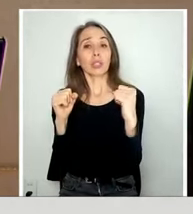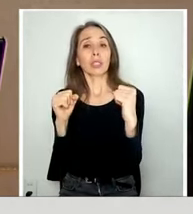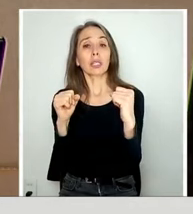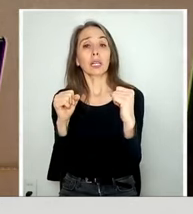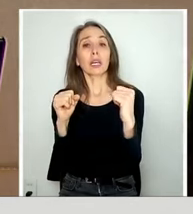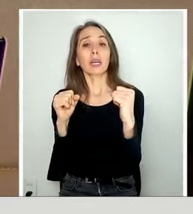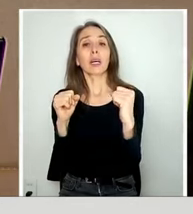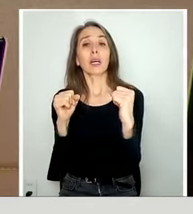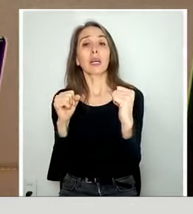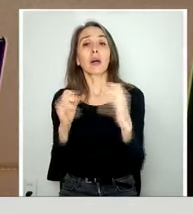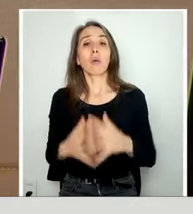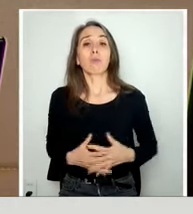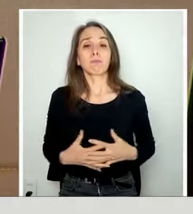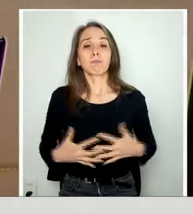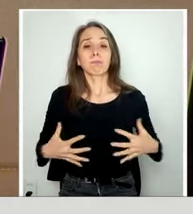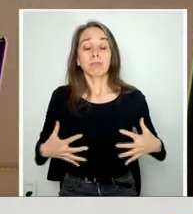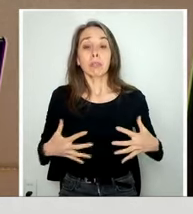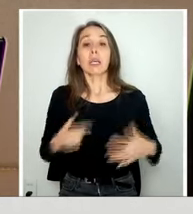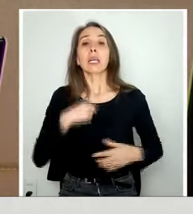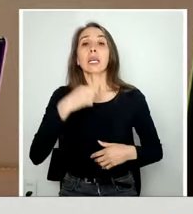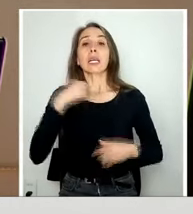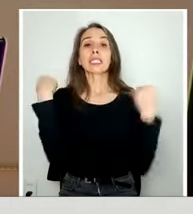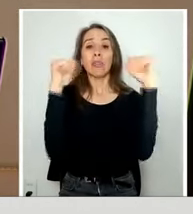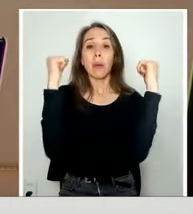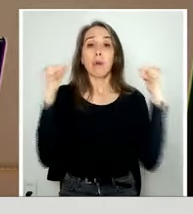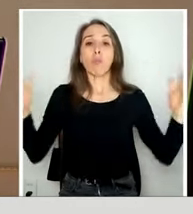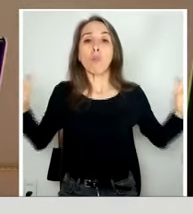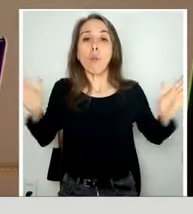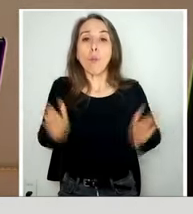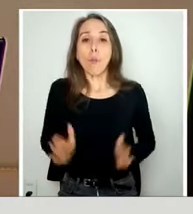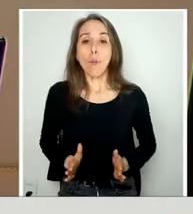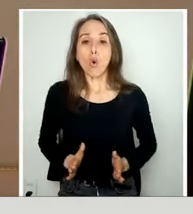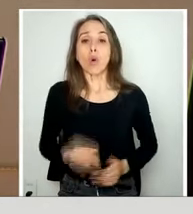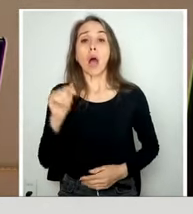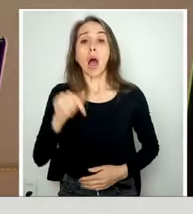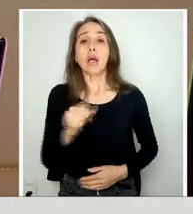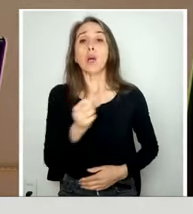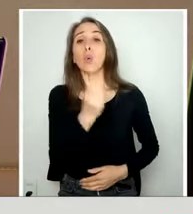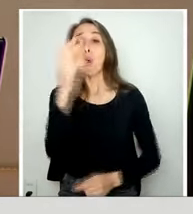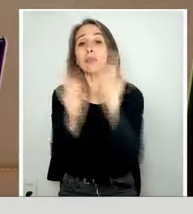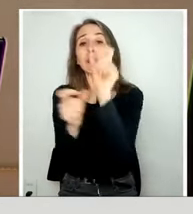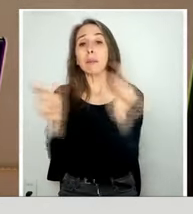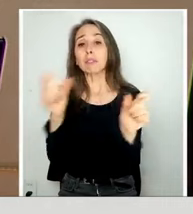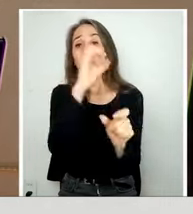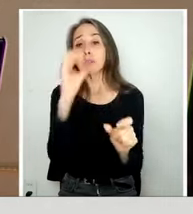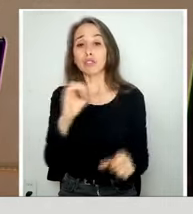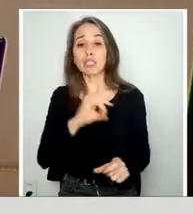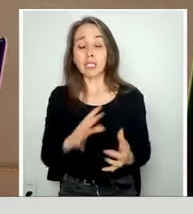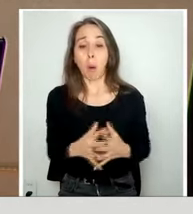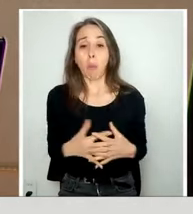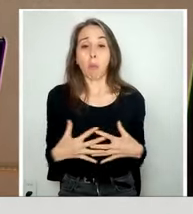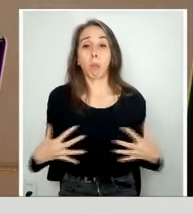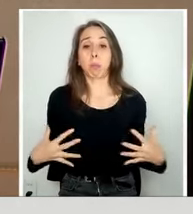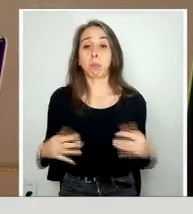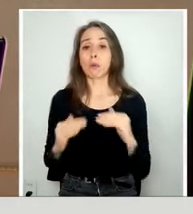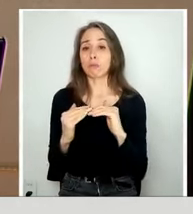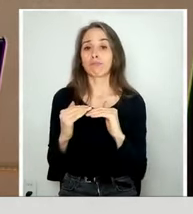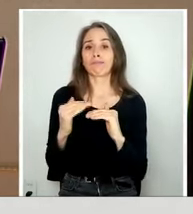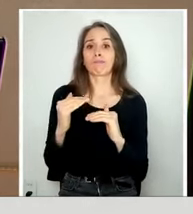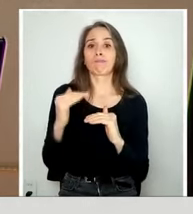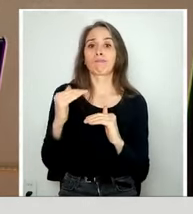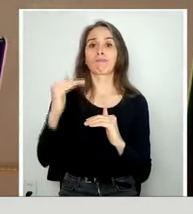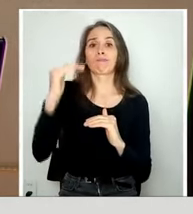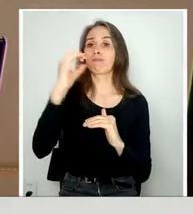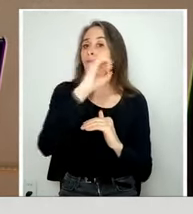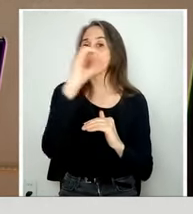obesidad hoy la tasa de obesidad en Chile balanza y desafortunadamente no hay una